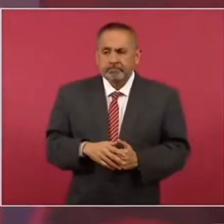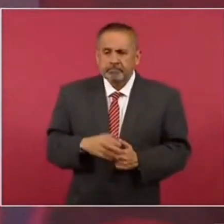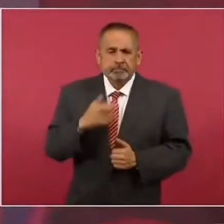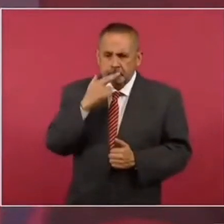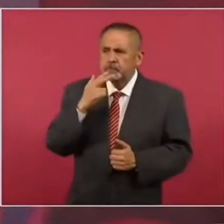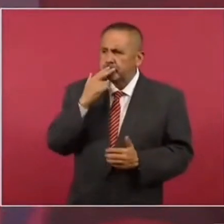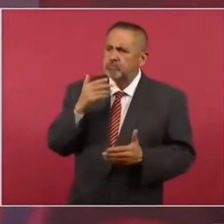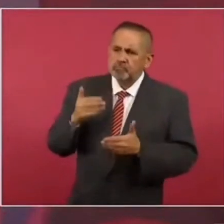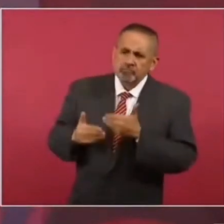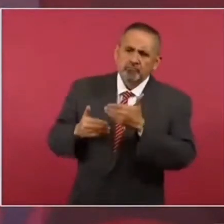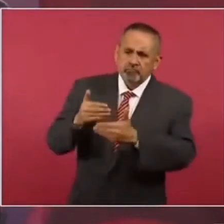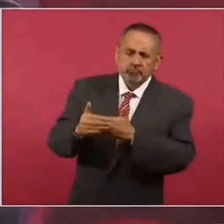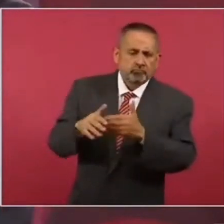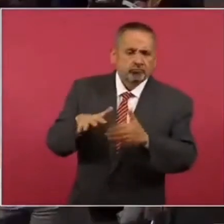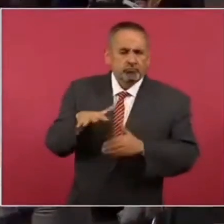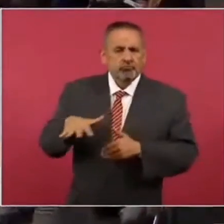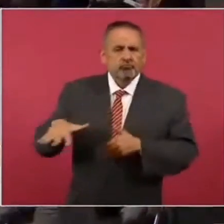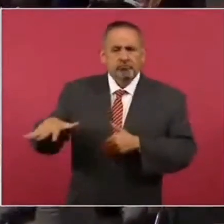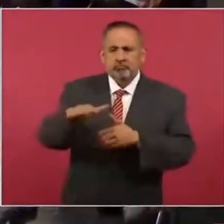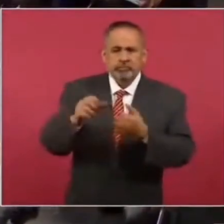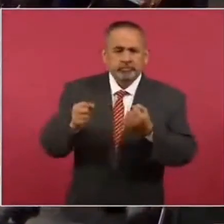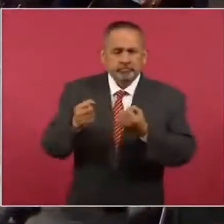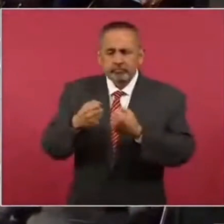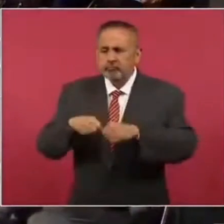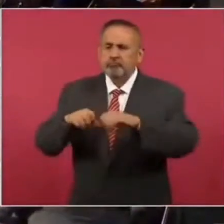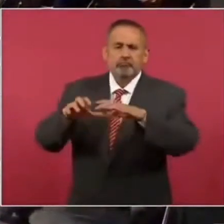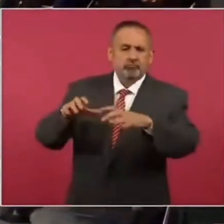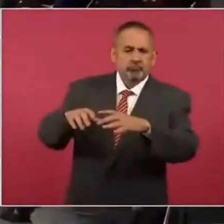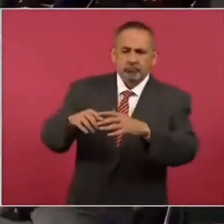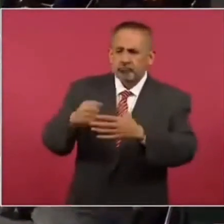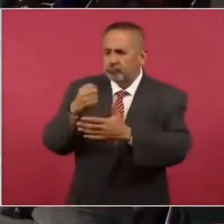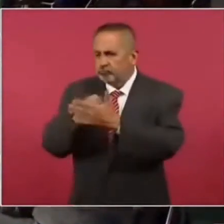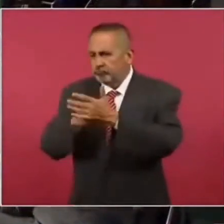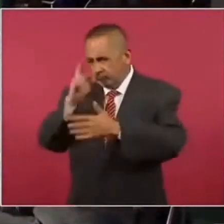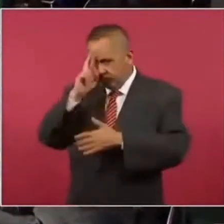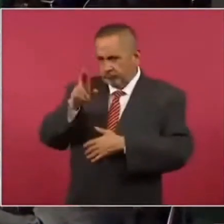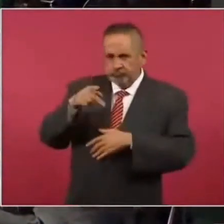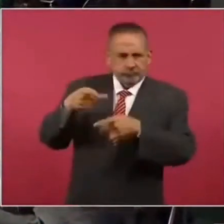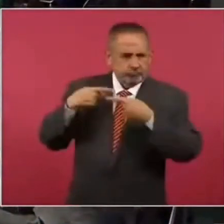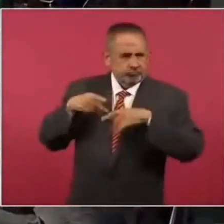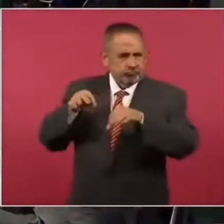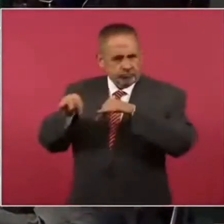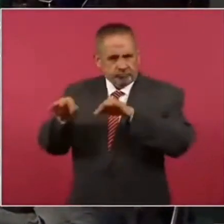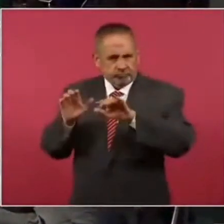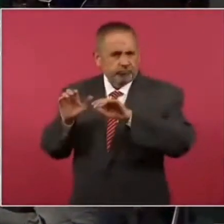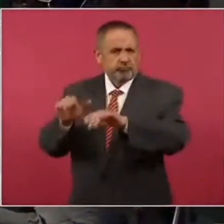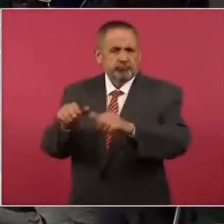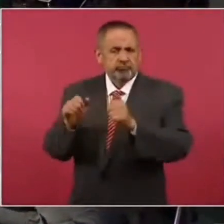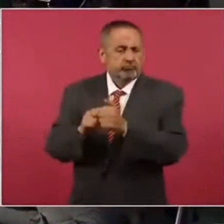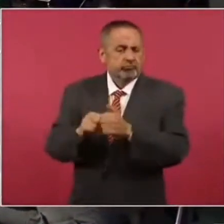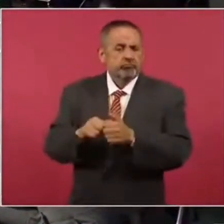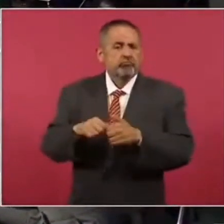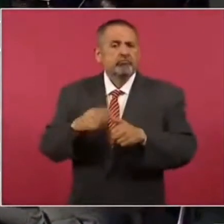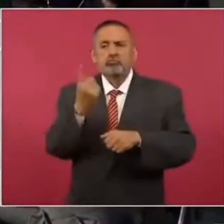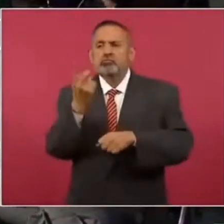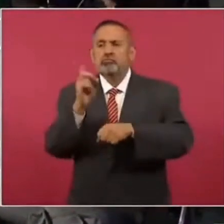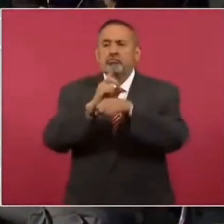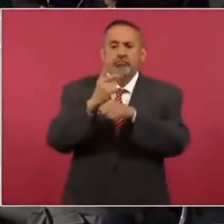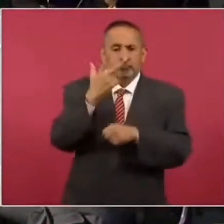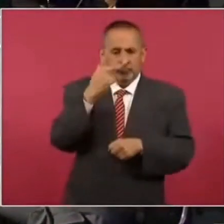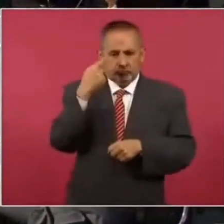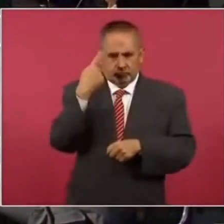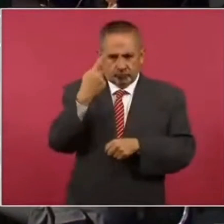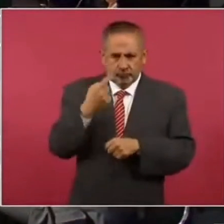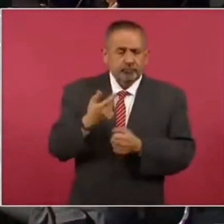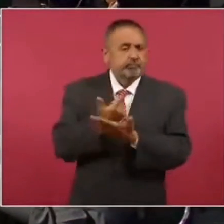avanza mucho en las reivindicaciones laborales, la jornada de 8 horas, salario